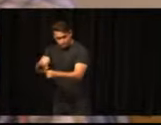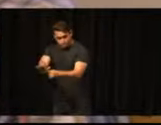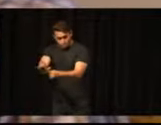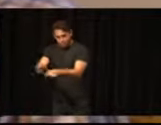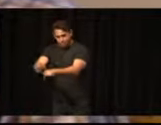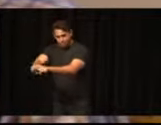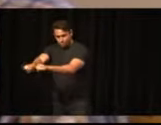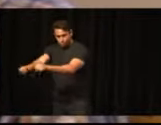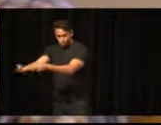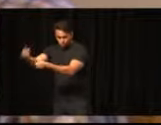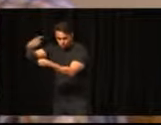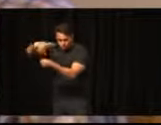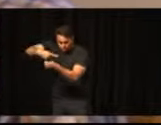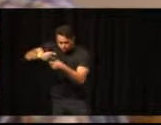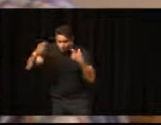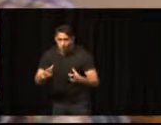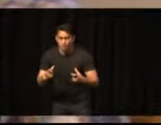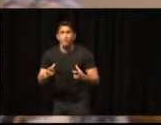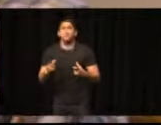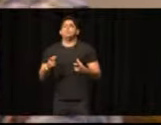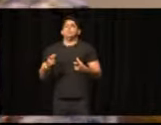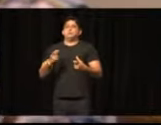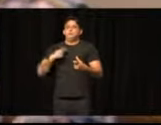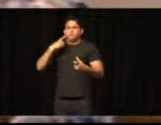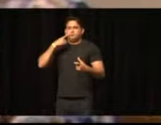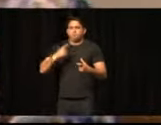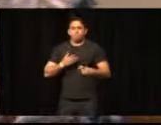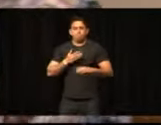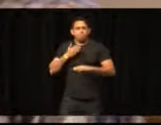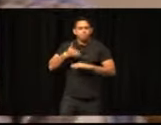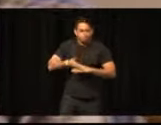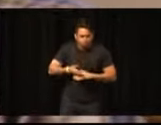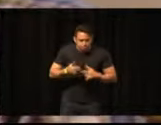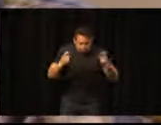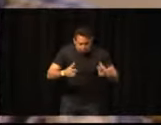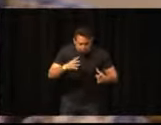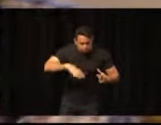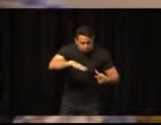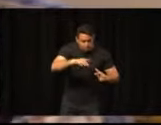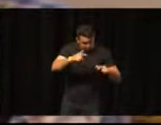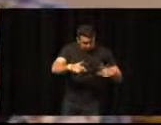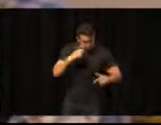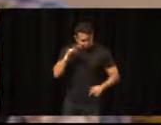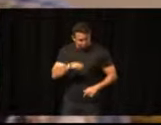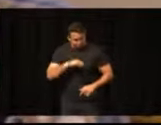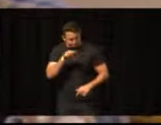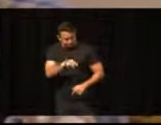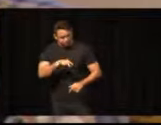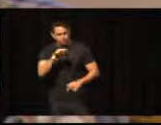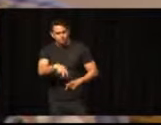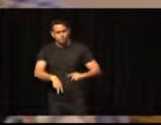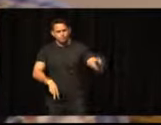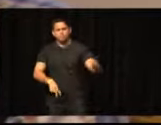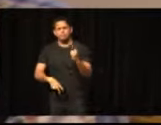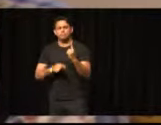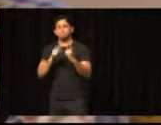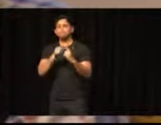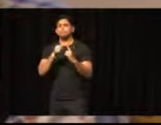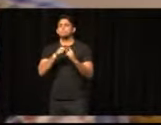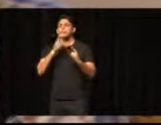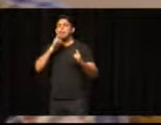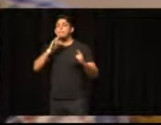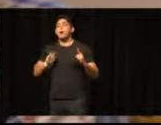gestores locales. Nosotros nos damos cuenta que, por ejemplo, en las comunidades donde trabajamos, hay siempre un